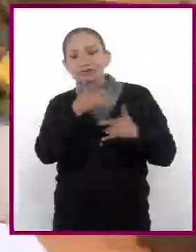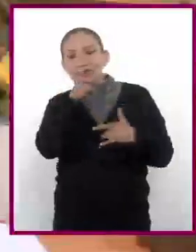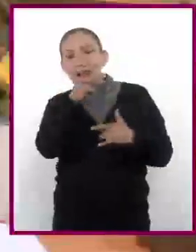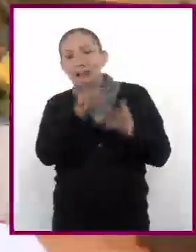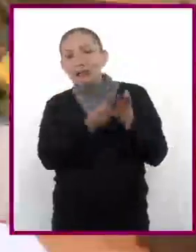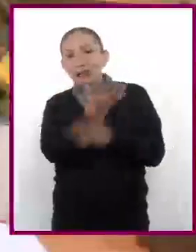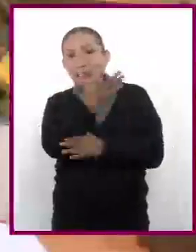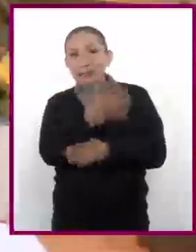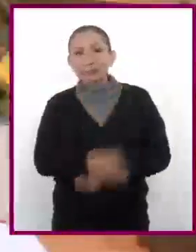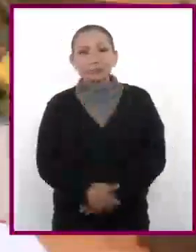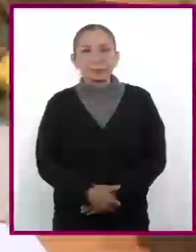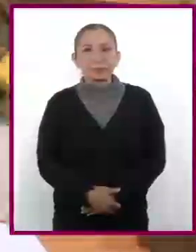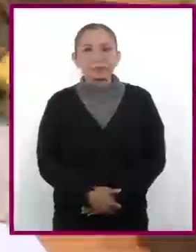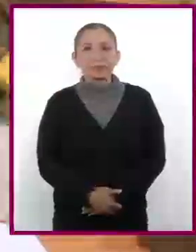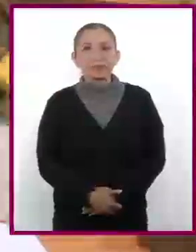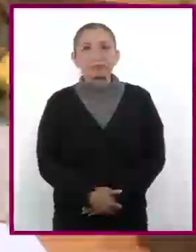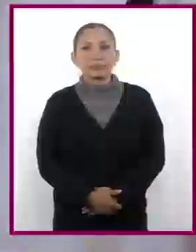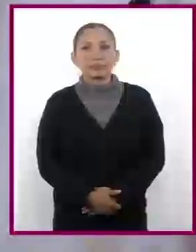nuevas.